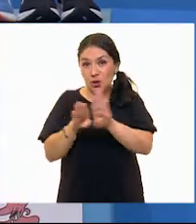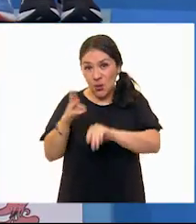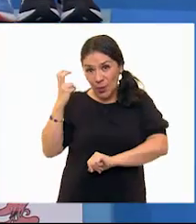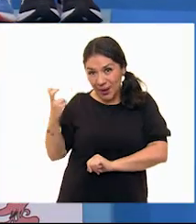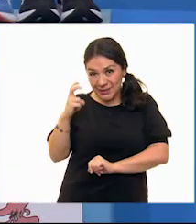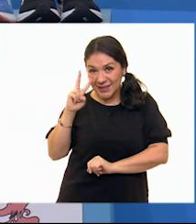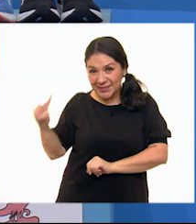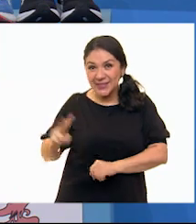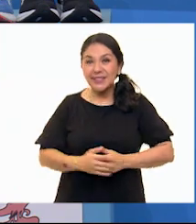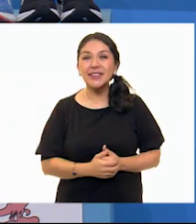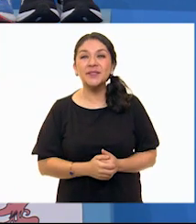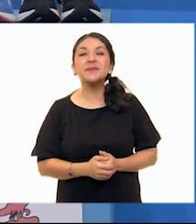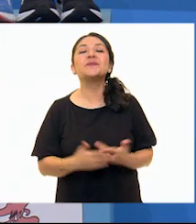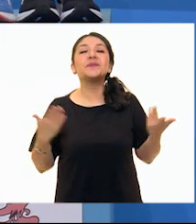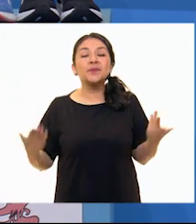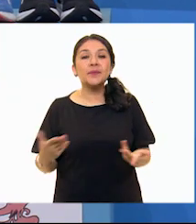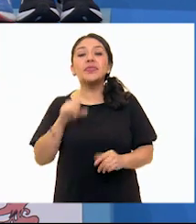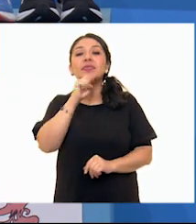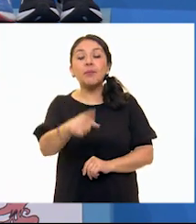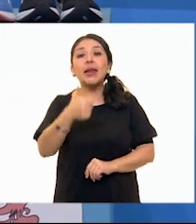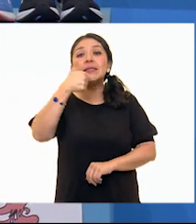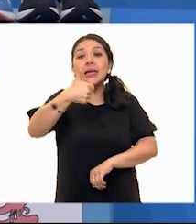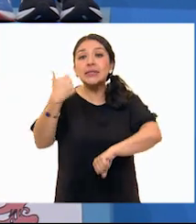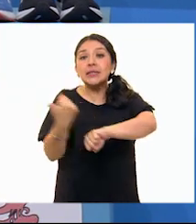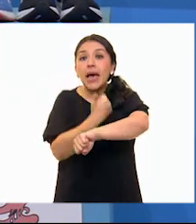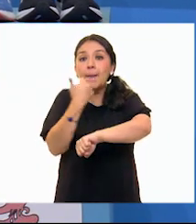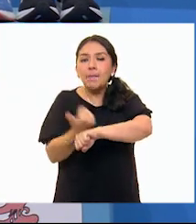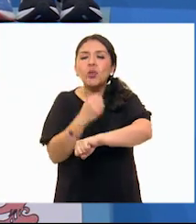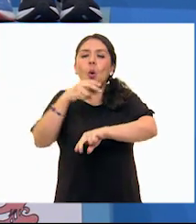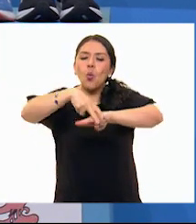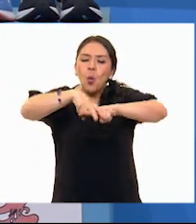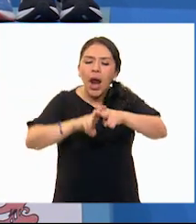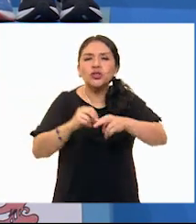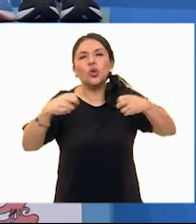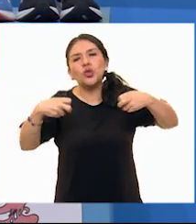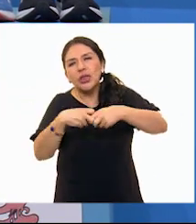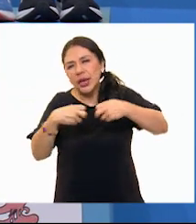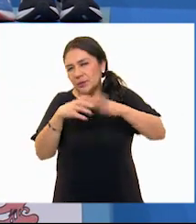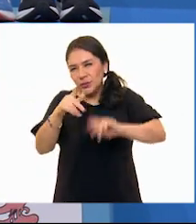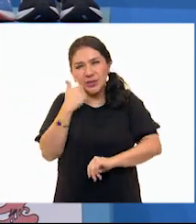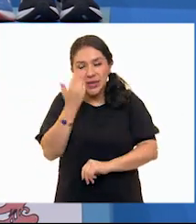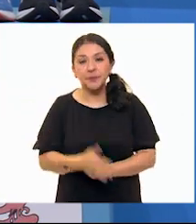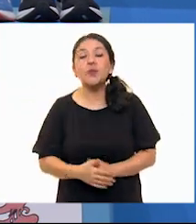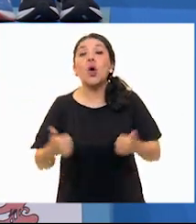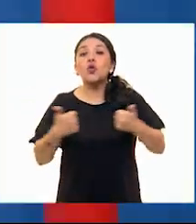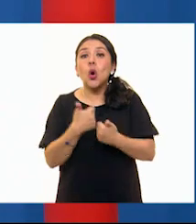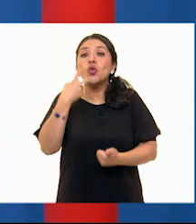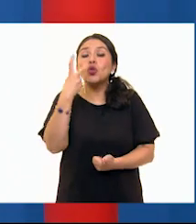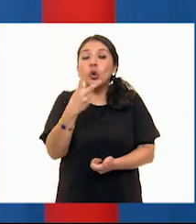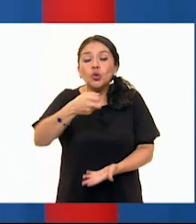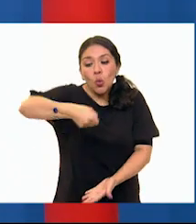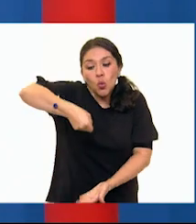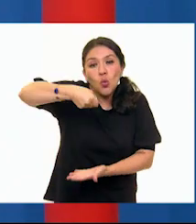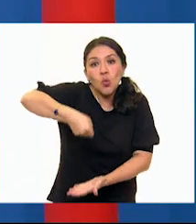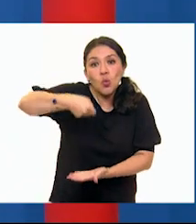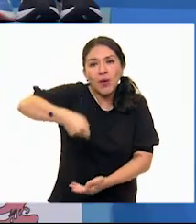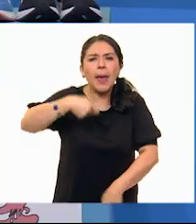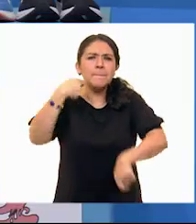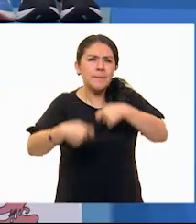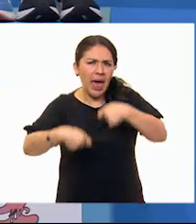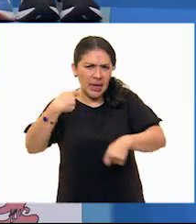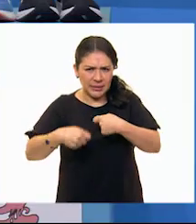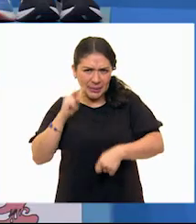Jorge. Ajá. Y seis zapatos, sandalias o tenis. Como estos. Además de dos cubetas o botes de plástico. Como estas.